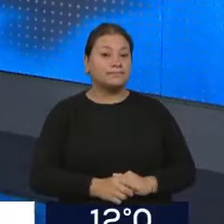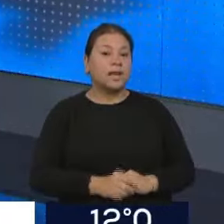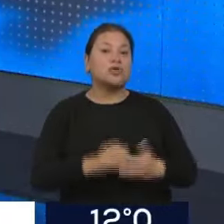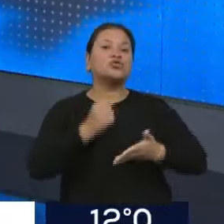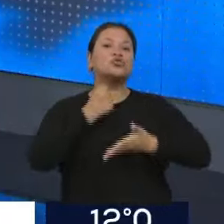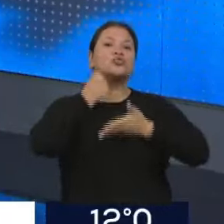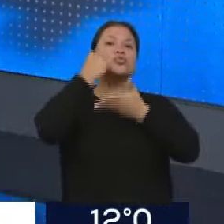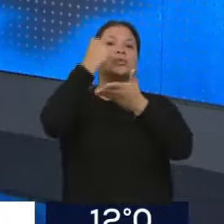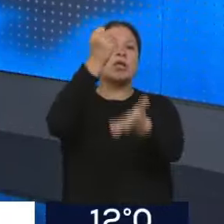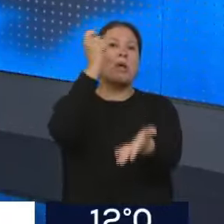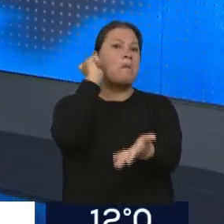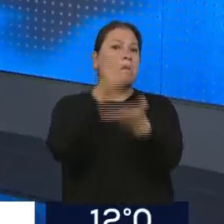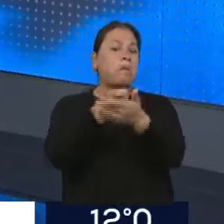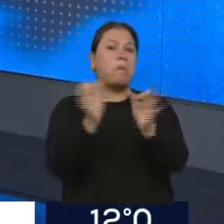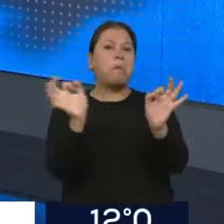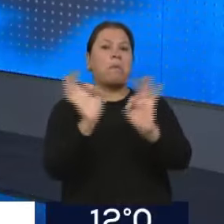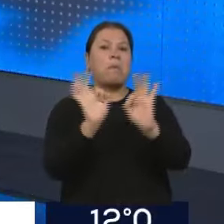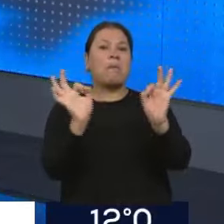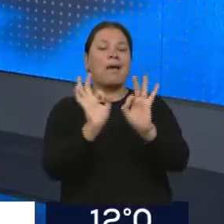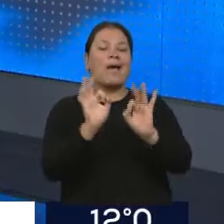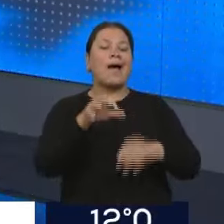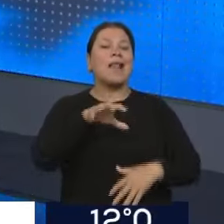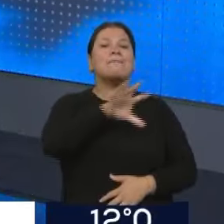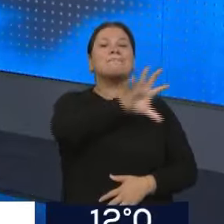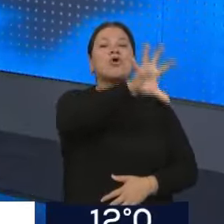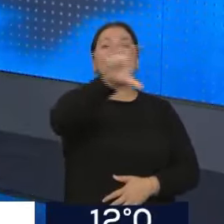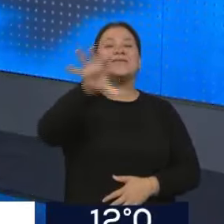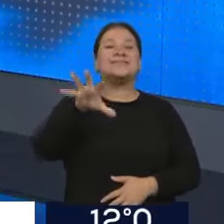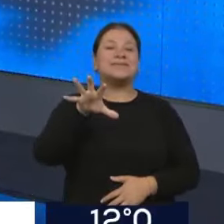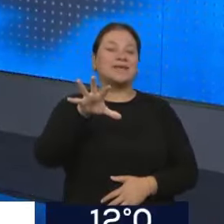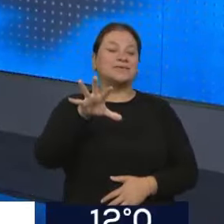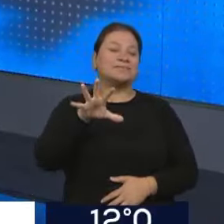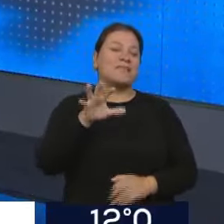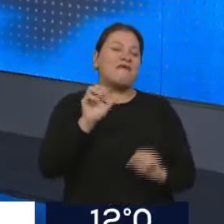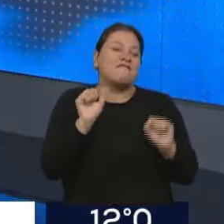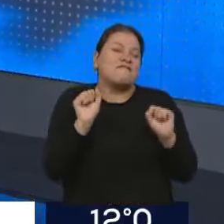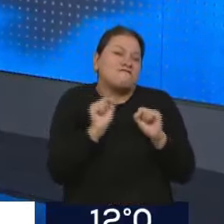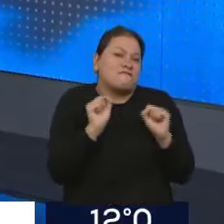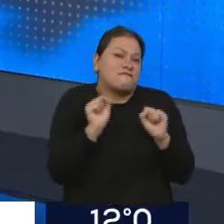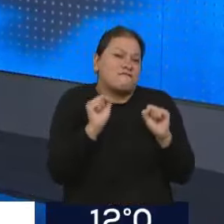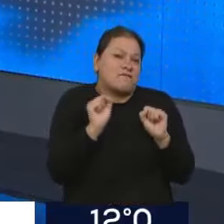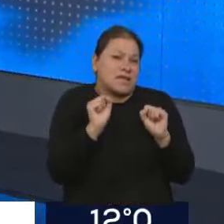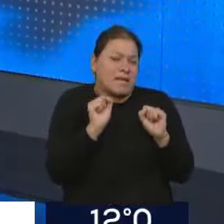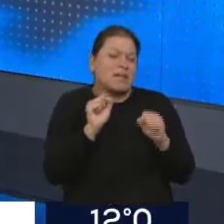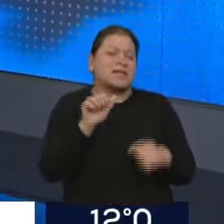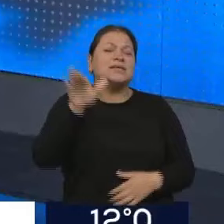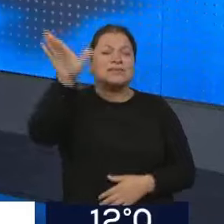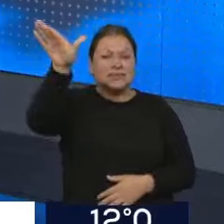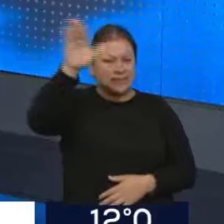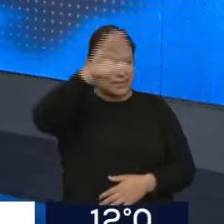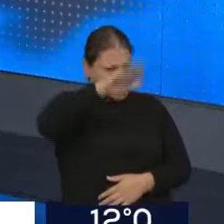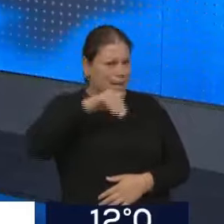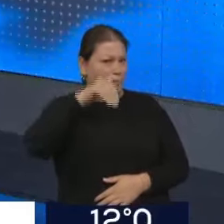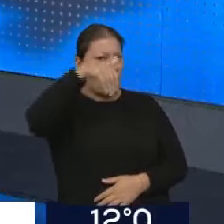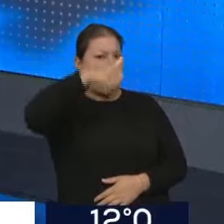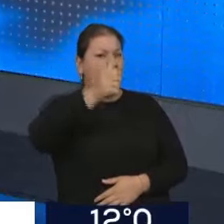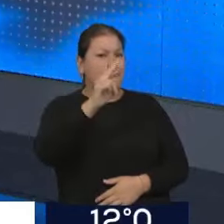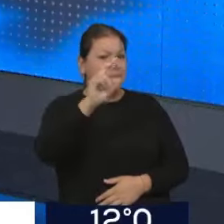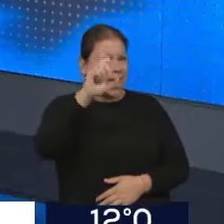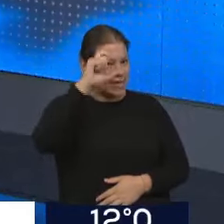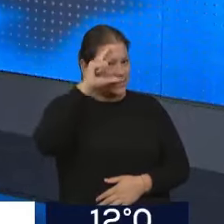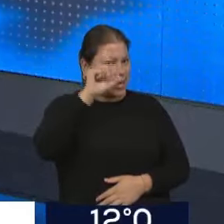subsidio a las zonas frías. El Gobierno Nacional no ha hecho... Sumame a Marcelo, por favor. No ha